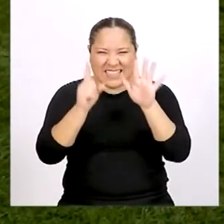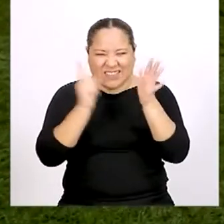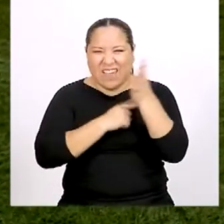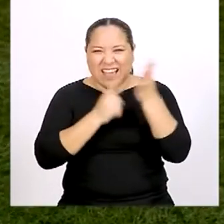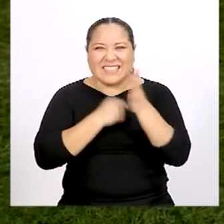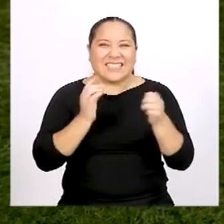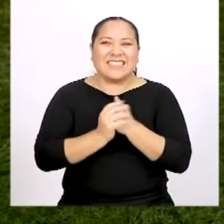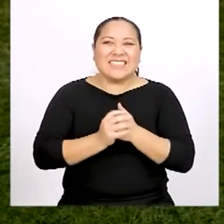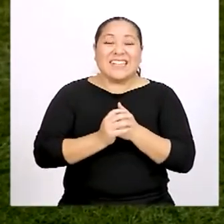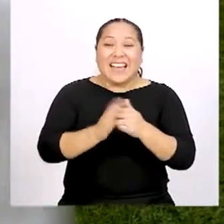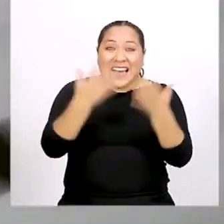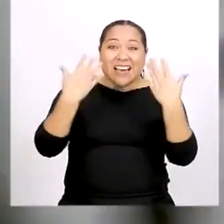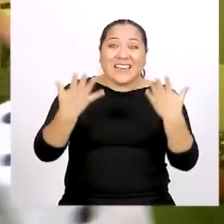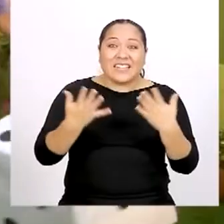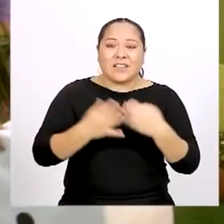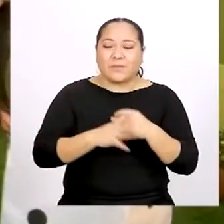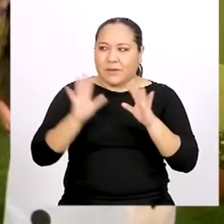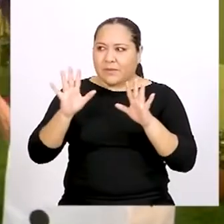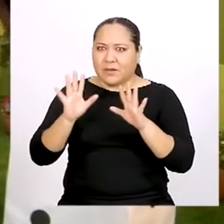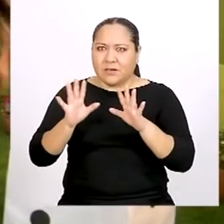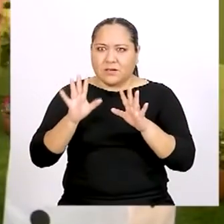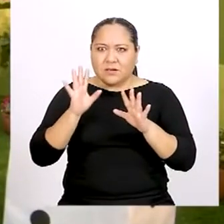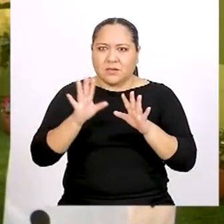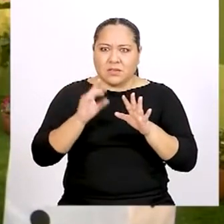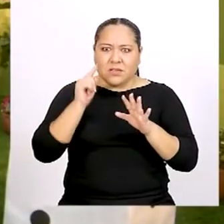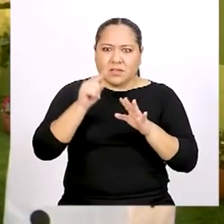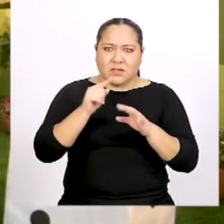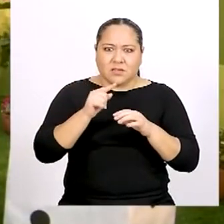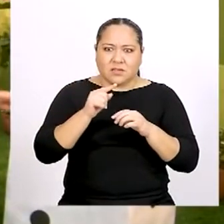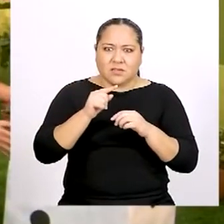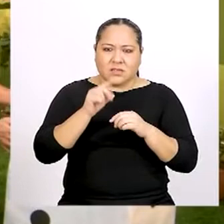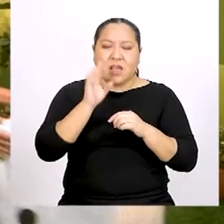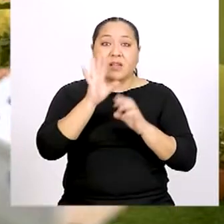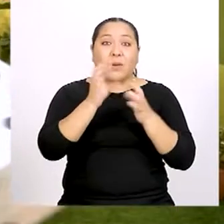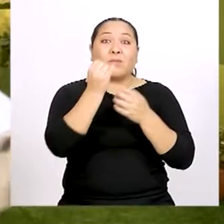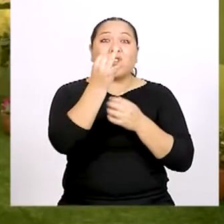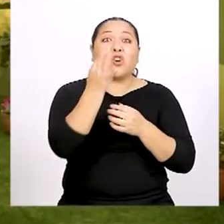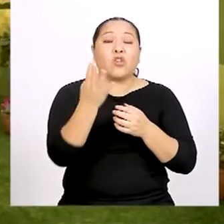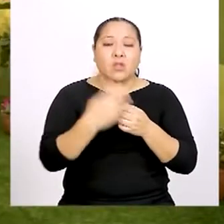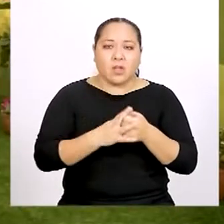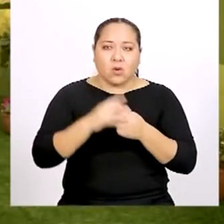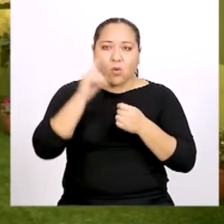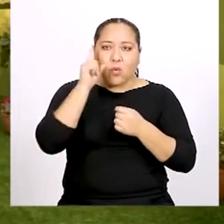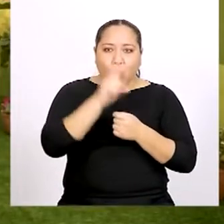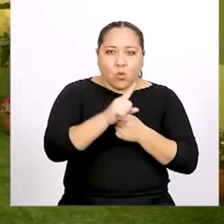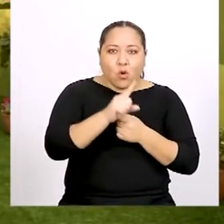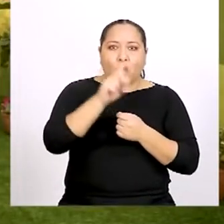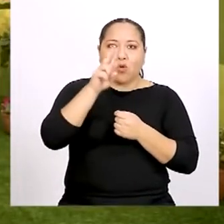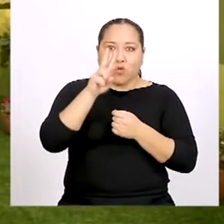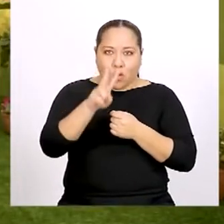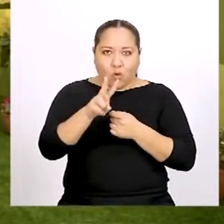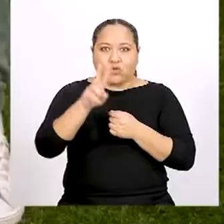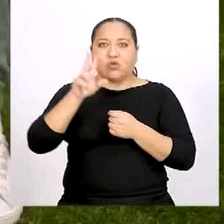¡6 veces! A ver... Pero... ¿Estás segura que son 6? Sí, cuenta. ¿Vamos a contar?